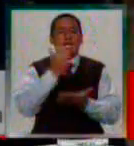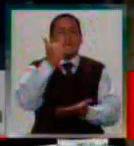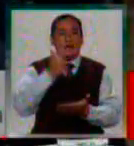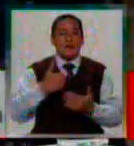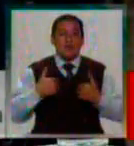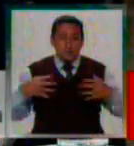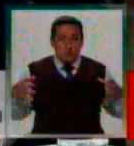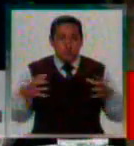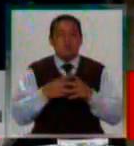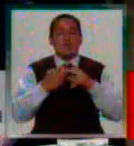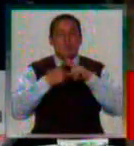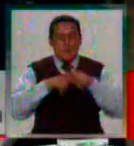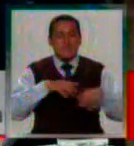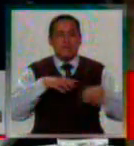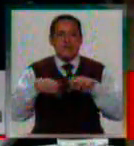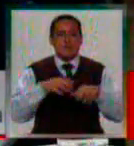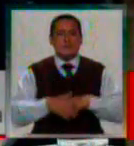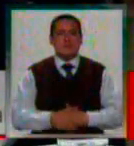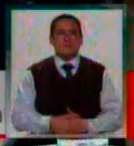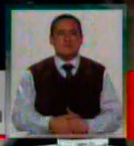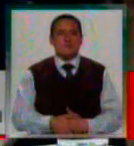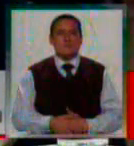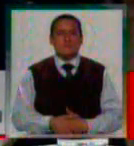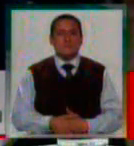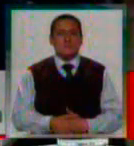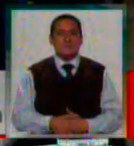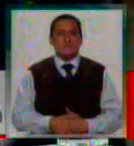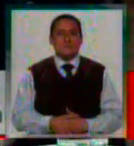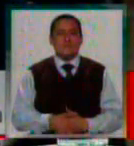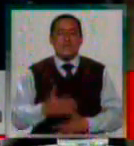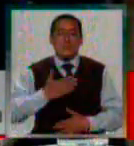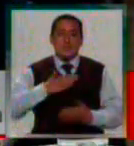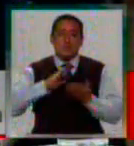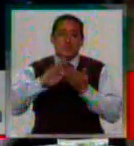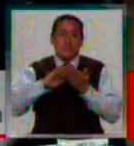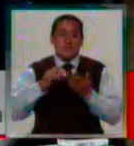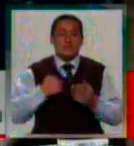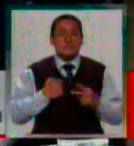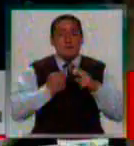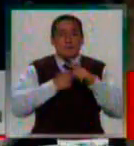nosotros lo hemos empezado a hacer y me